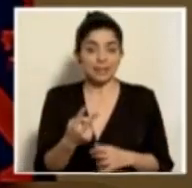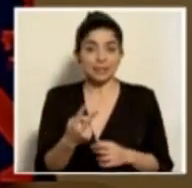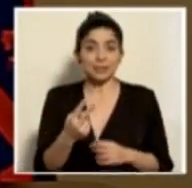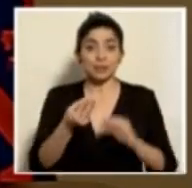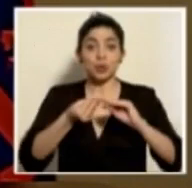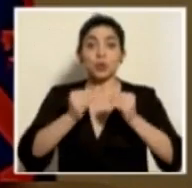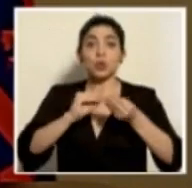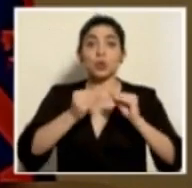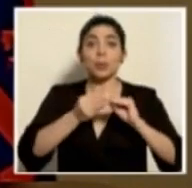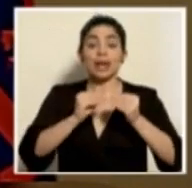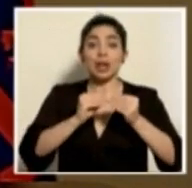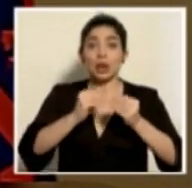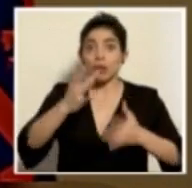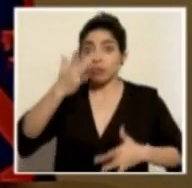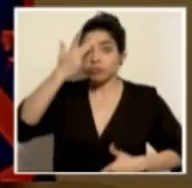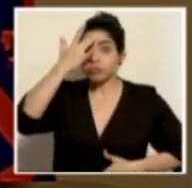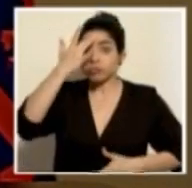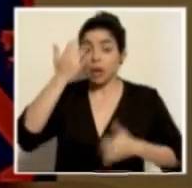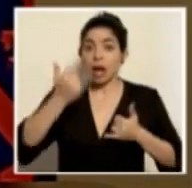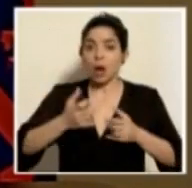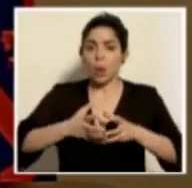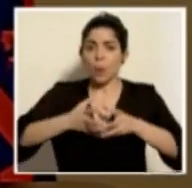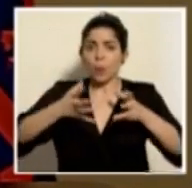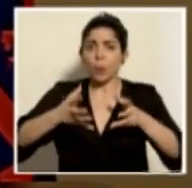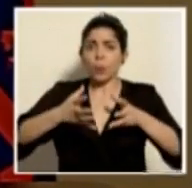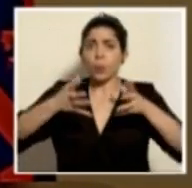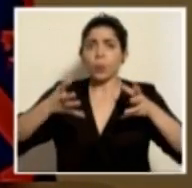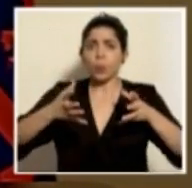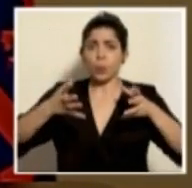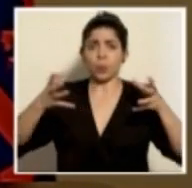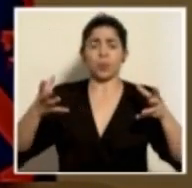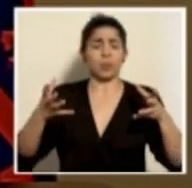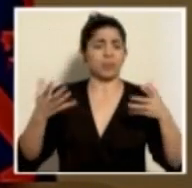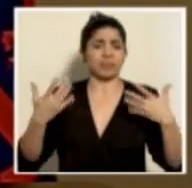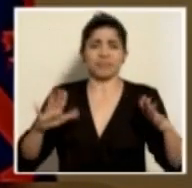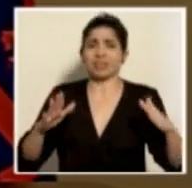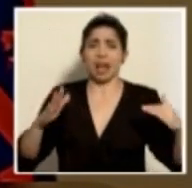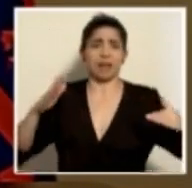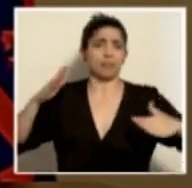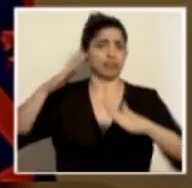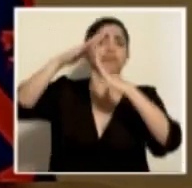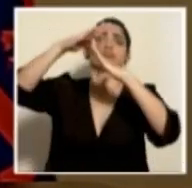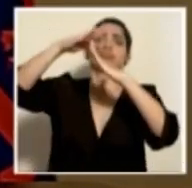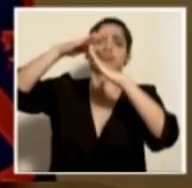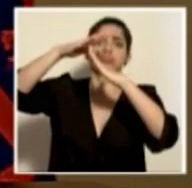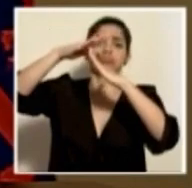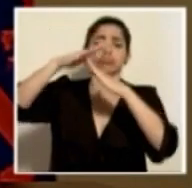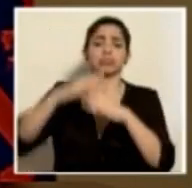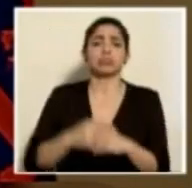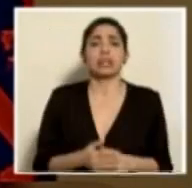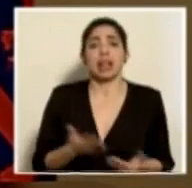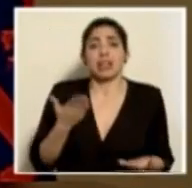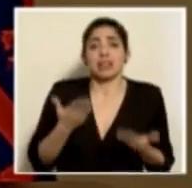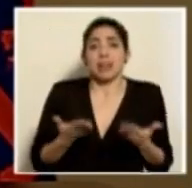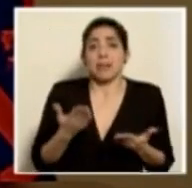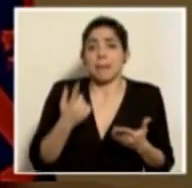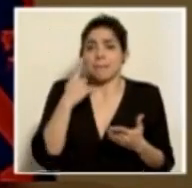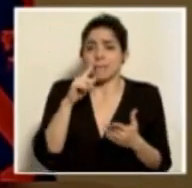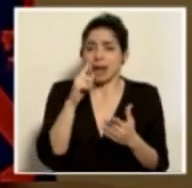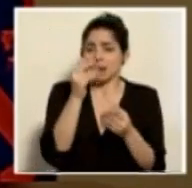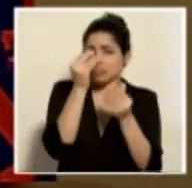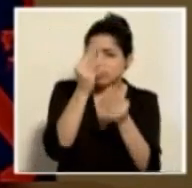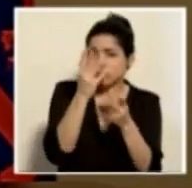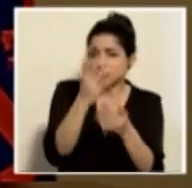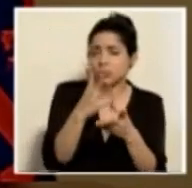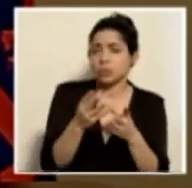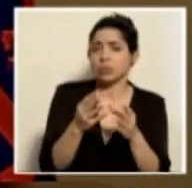el número de casos está aumentando de manera ya exponencial, y tal vez para dar unos